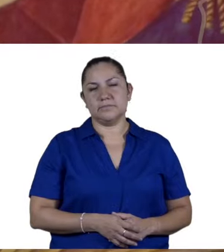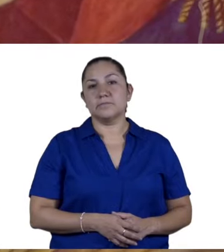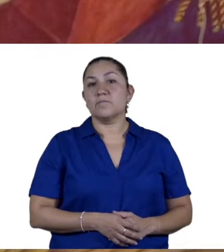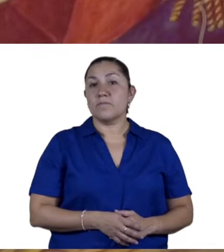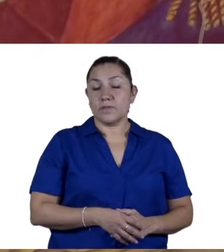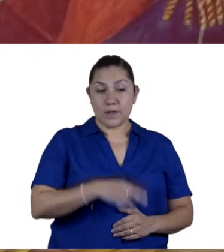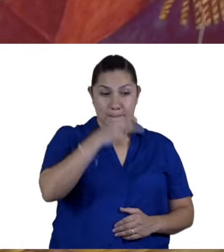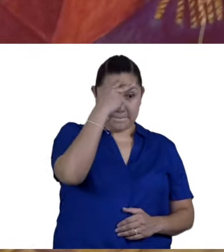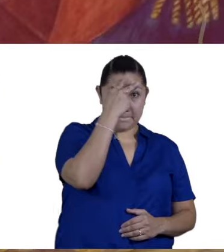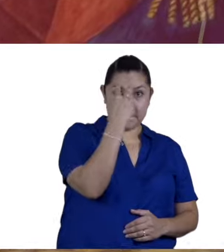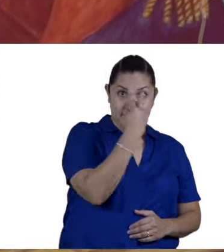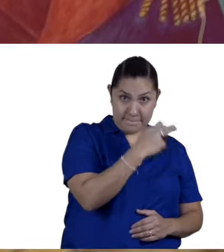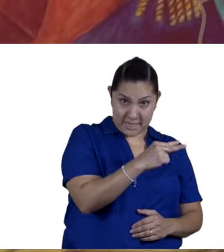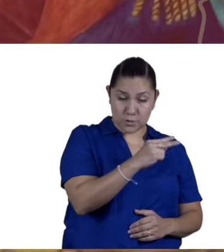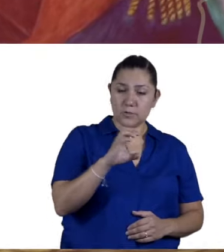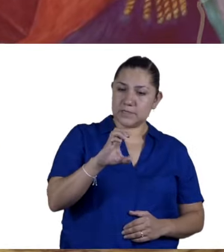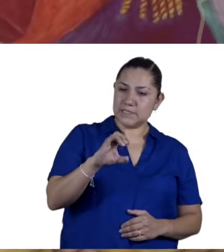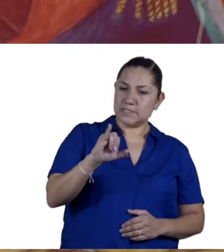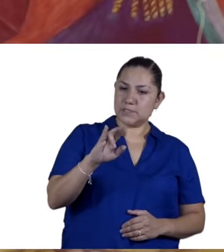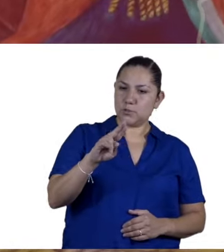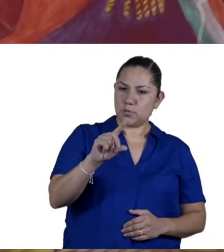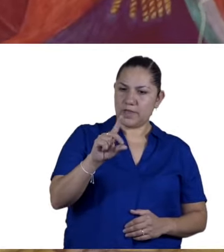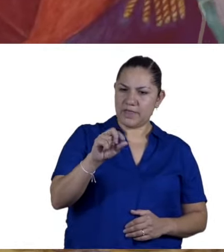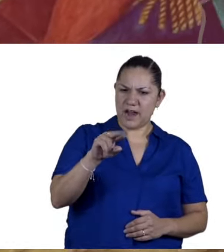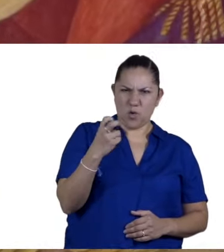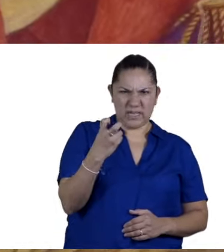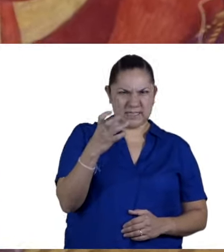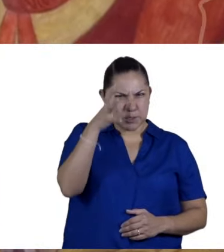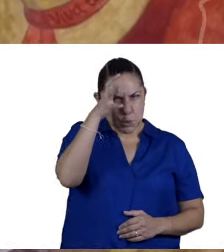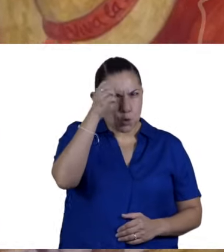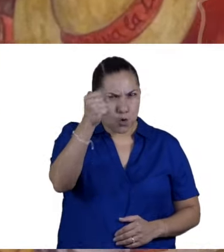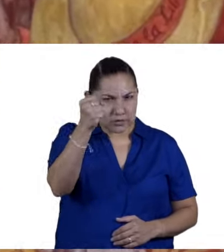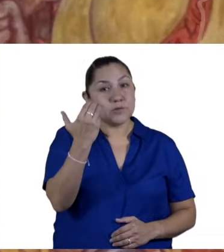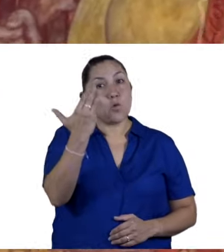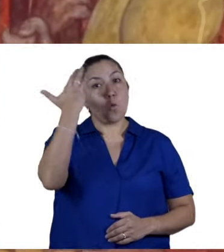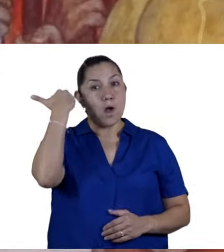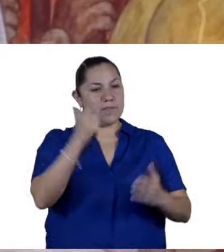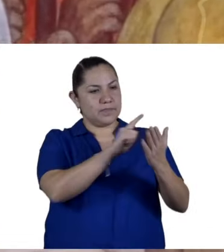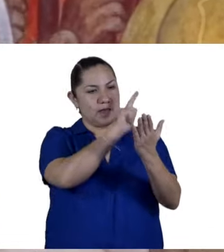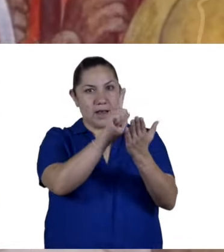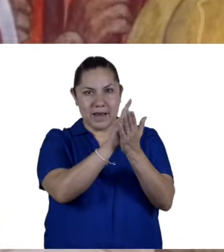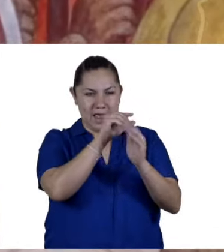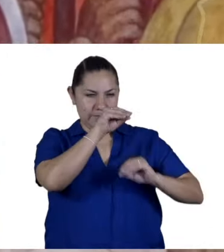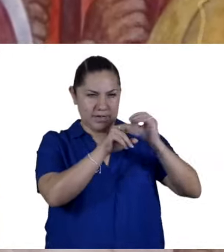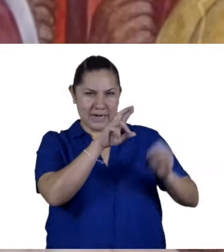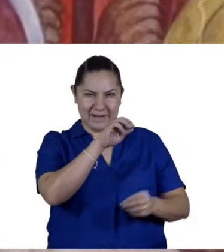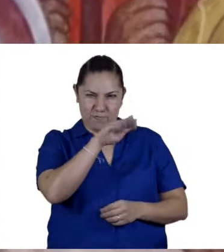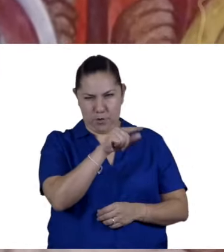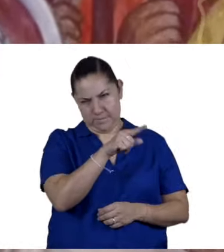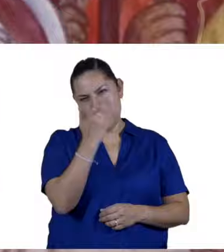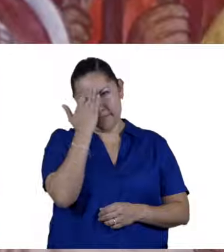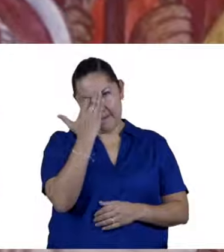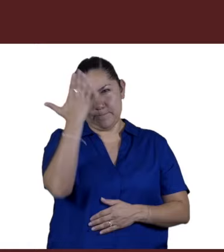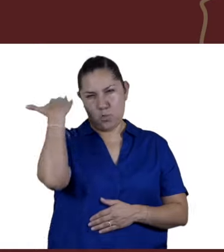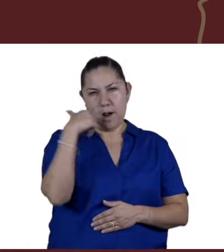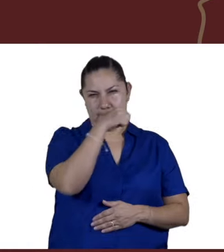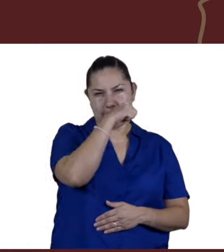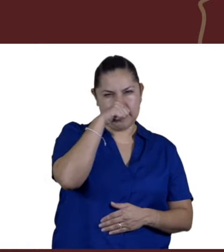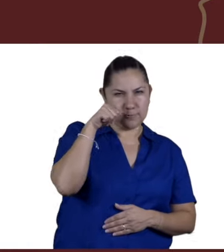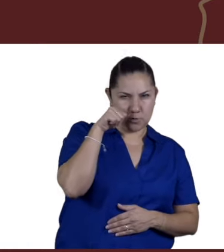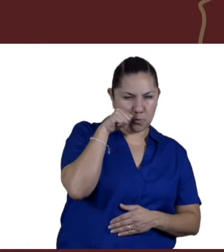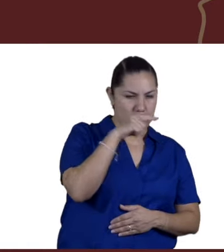En México el concepto de ciudadano fue reconocido gracias a las leyes de reforma comandadas por Benito Juárez y